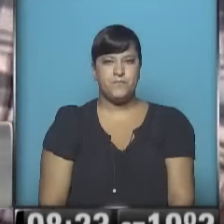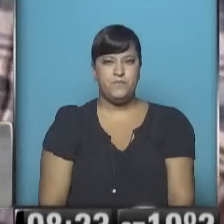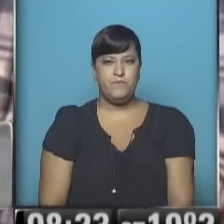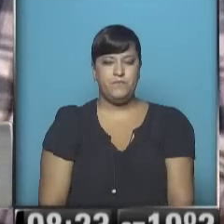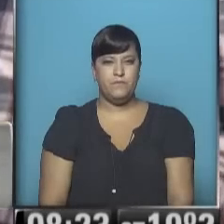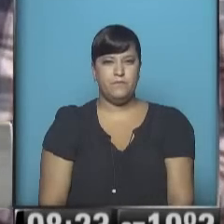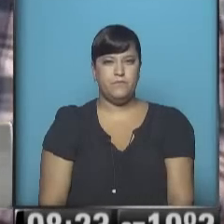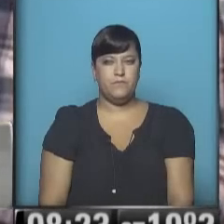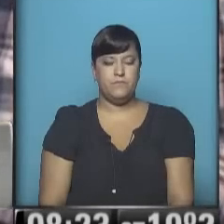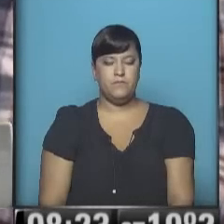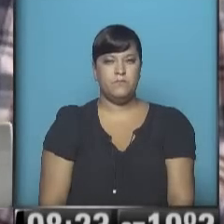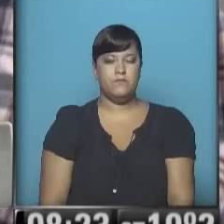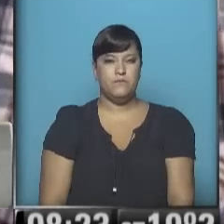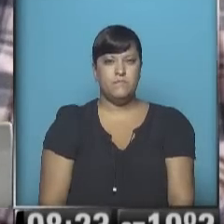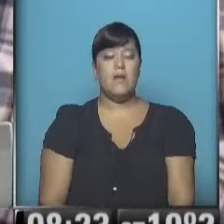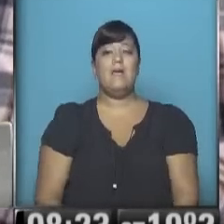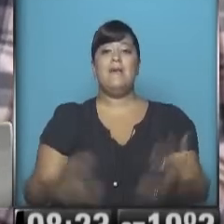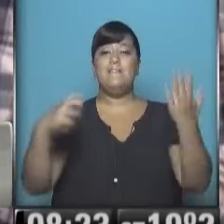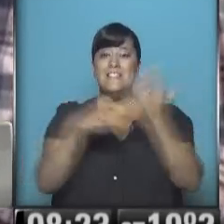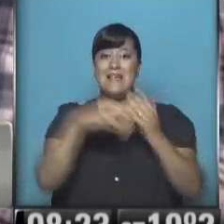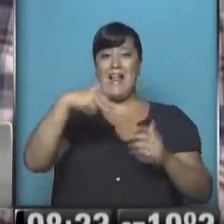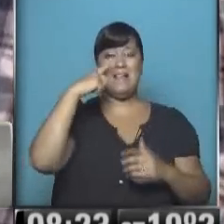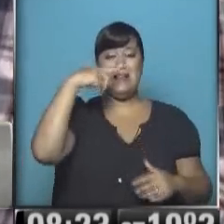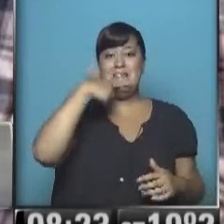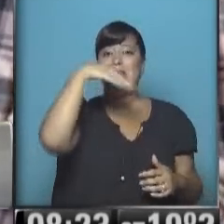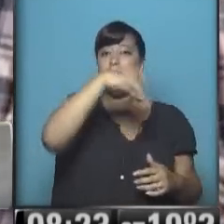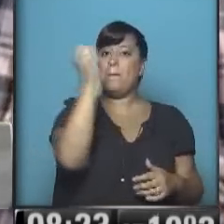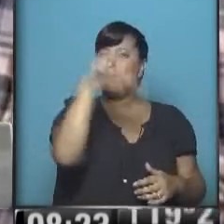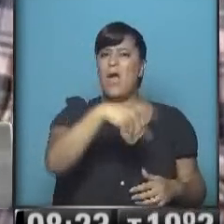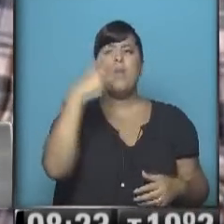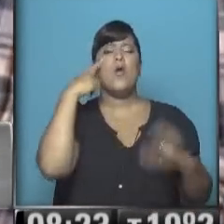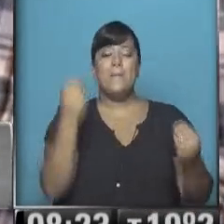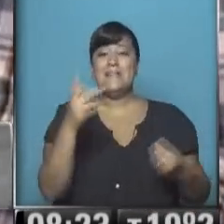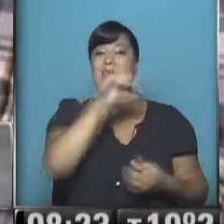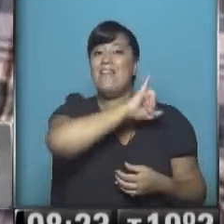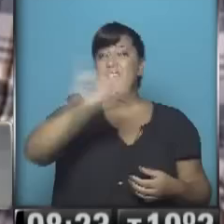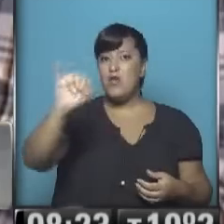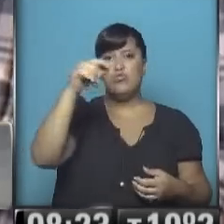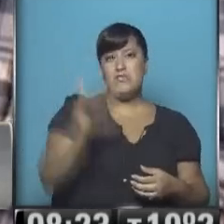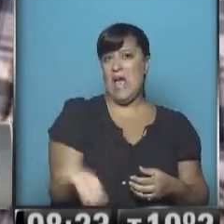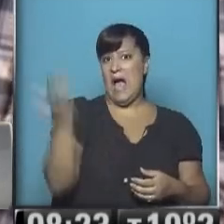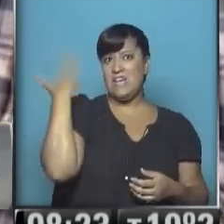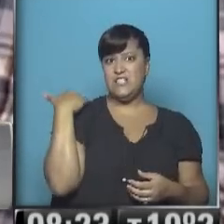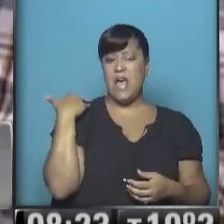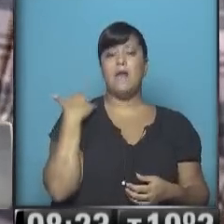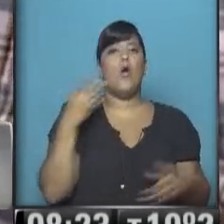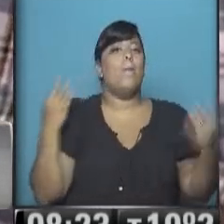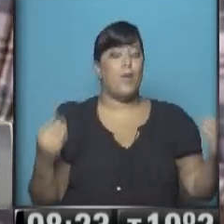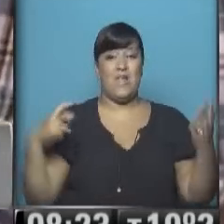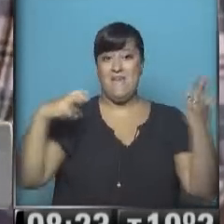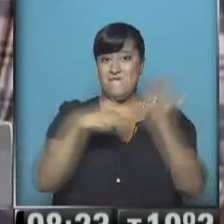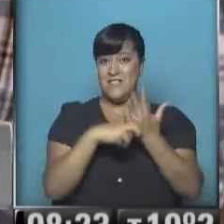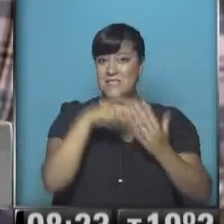determinado no del fiscal nman Por qué cree que la denuncia llega recién durante la jornada de ayer siendo que el fiscal